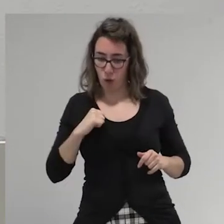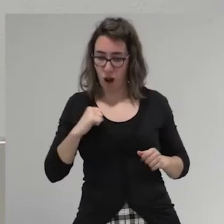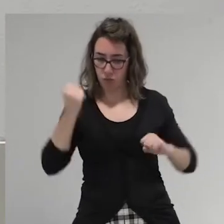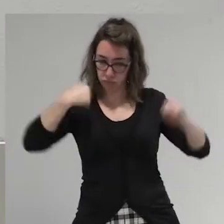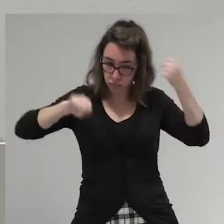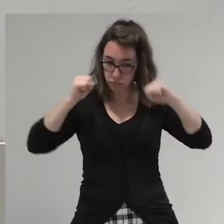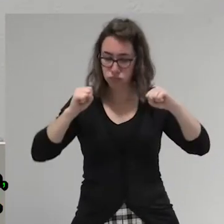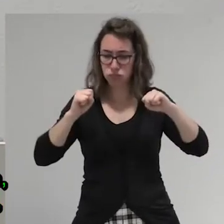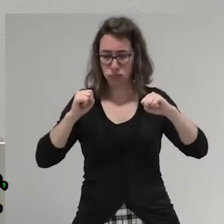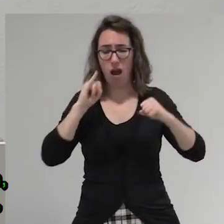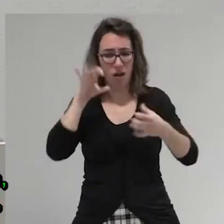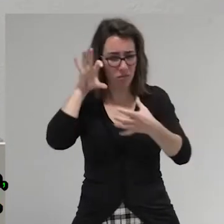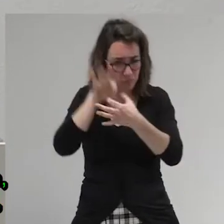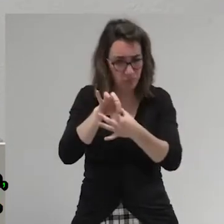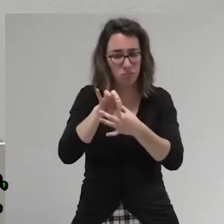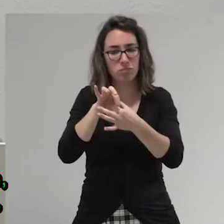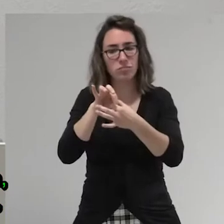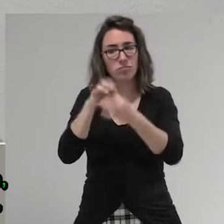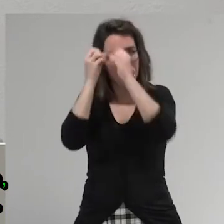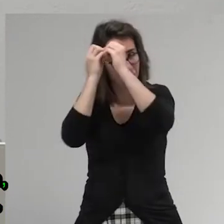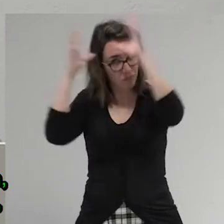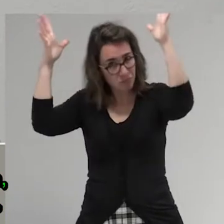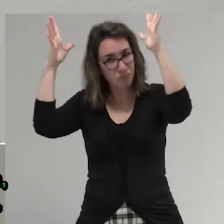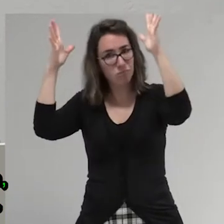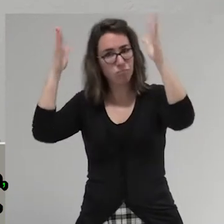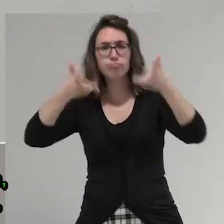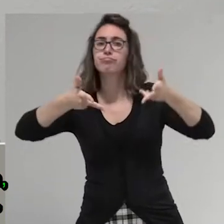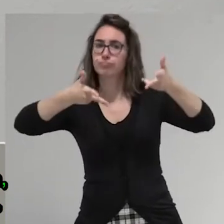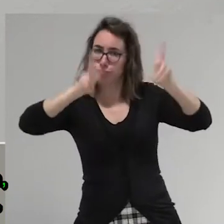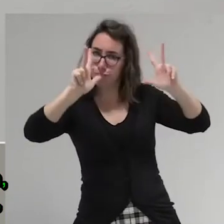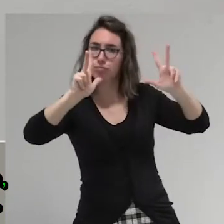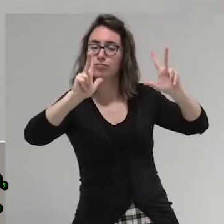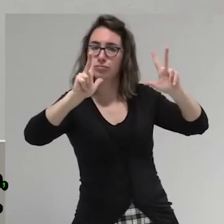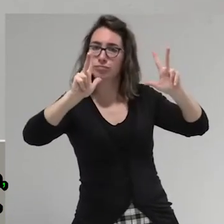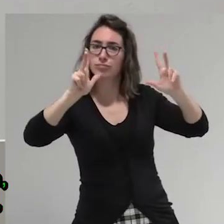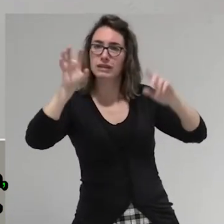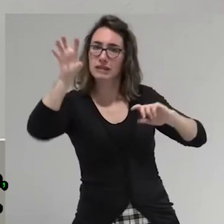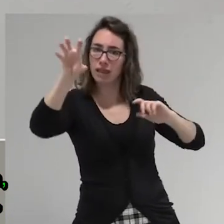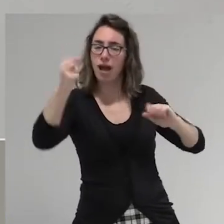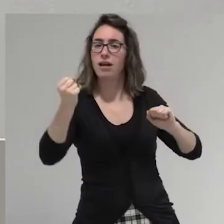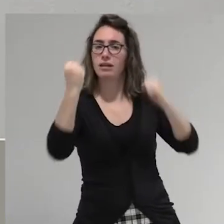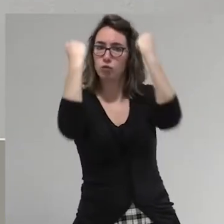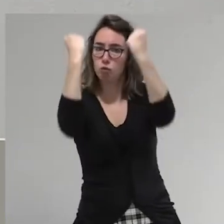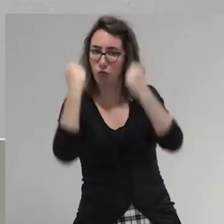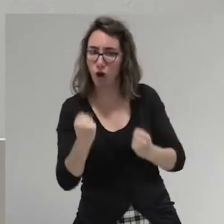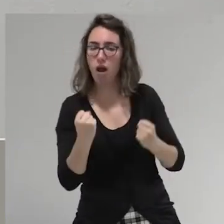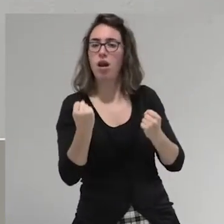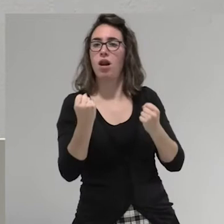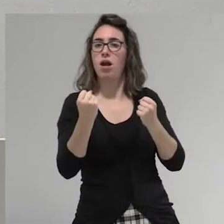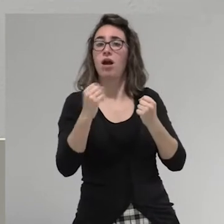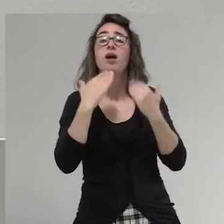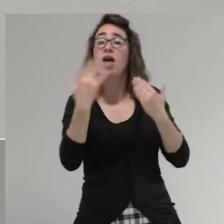estrechamente relacionados con una legitimidad o una legitimación, podríamos decir, estatal, institucional, a través de